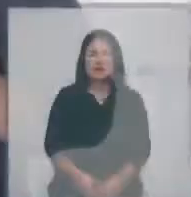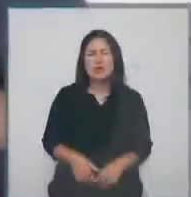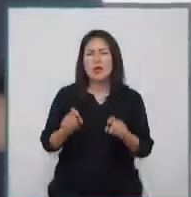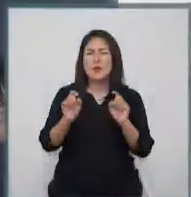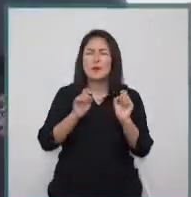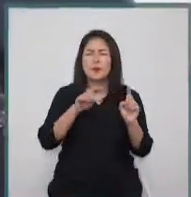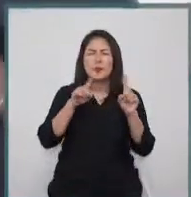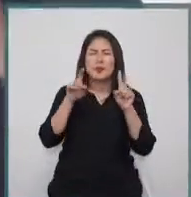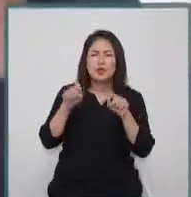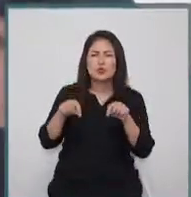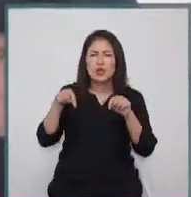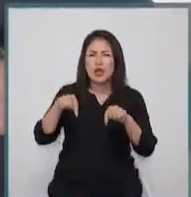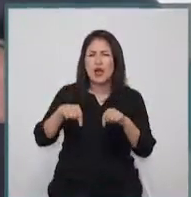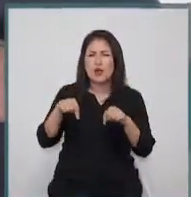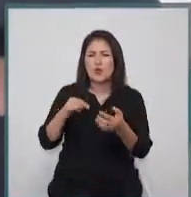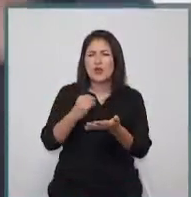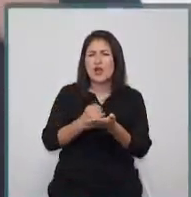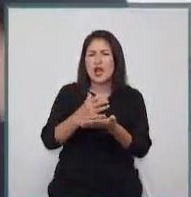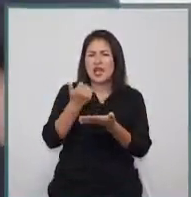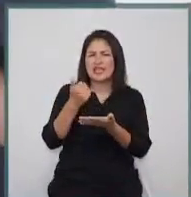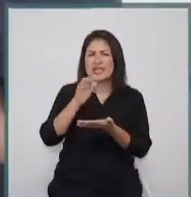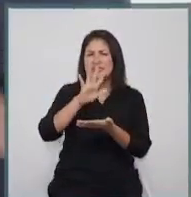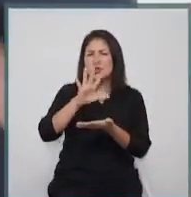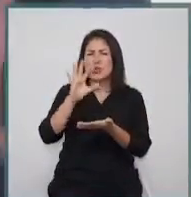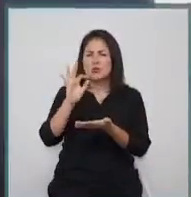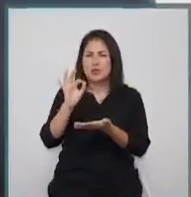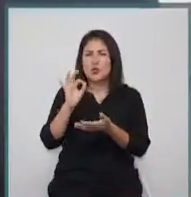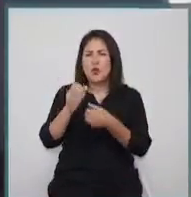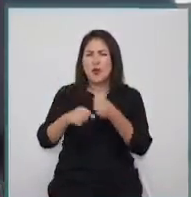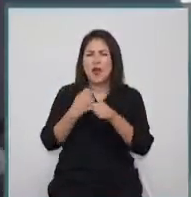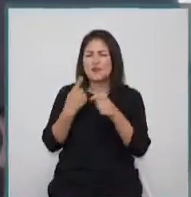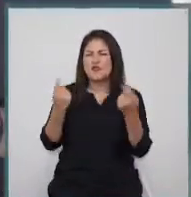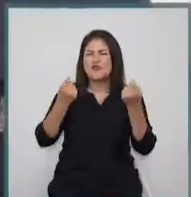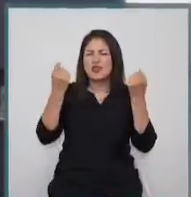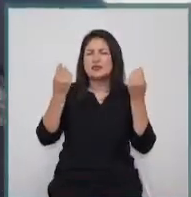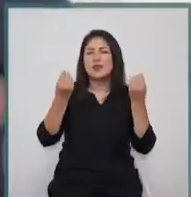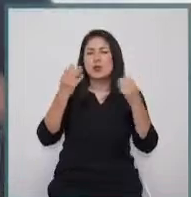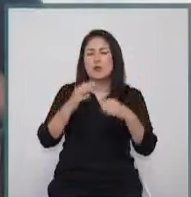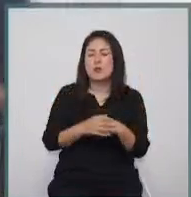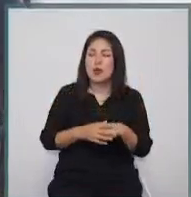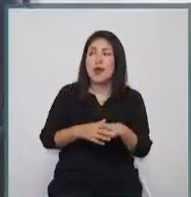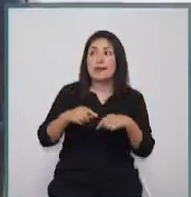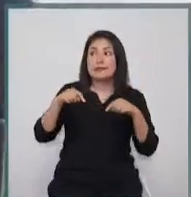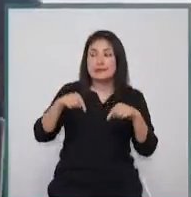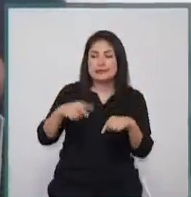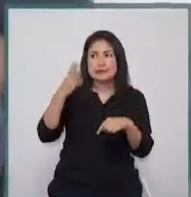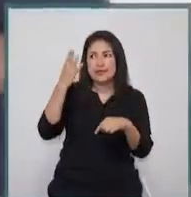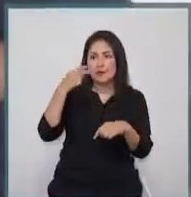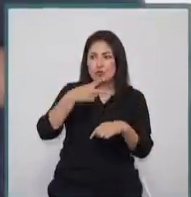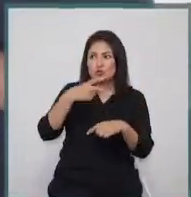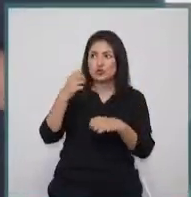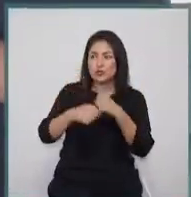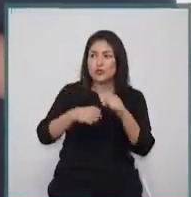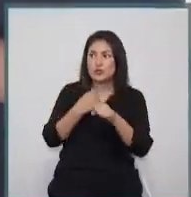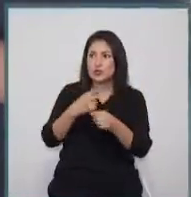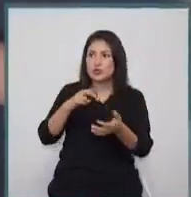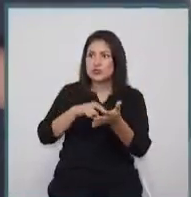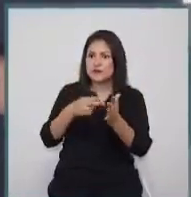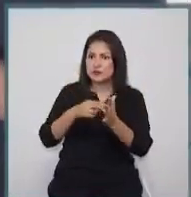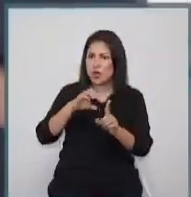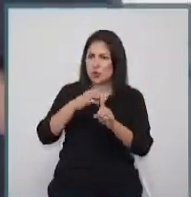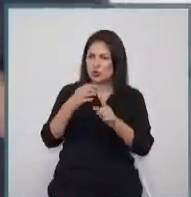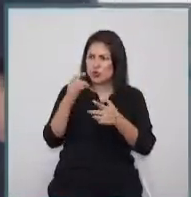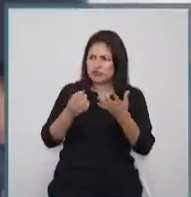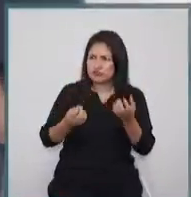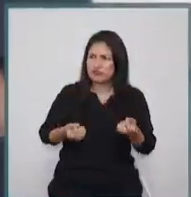¿Cuál va a ser la versión de este 59 con respecto al Bicentenario? Claro que sí, en Bicentenario tenemos que destacar nuestra riqueza